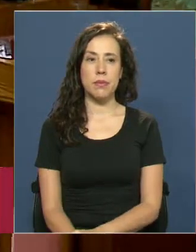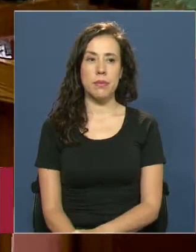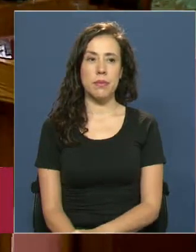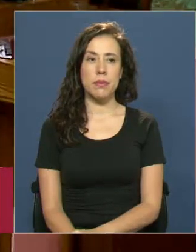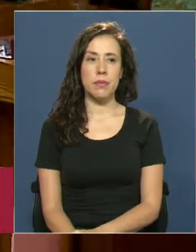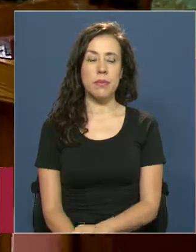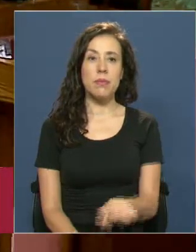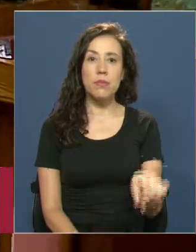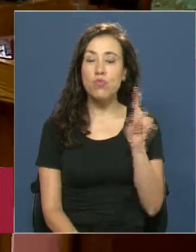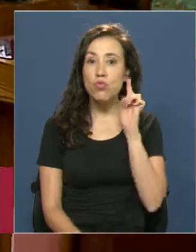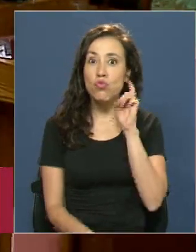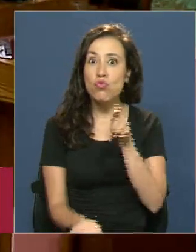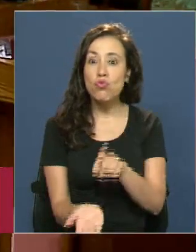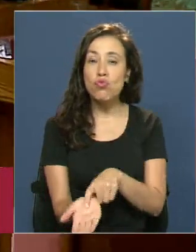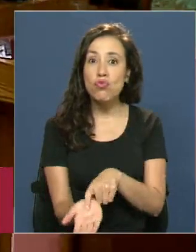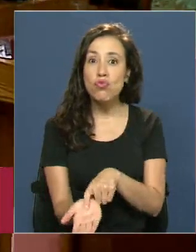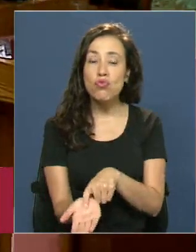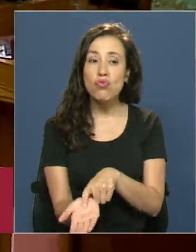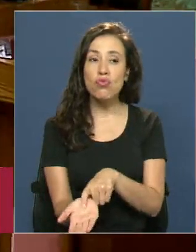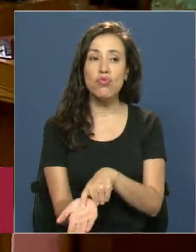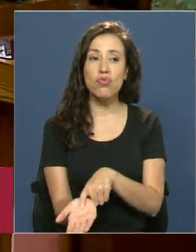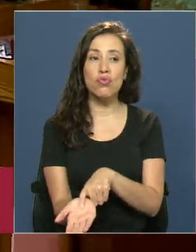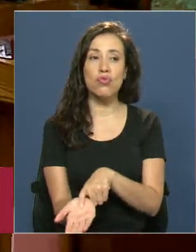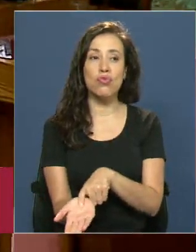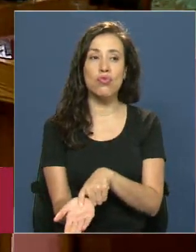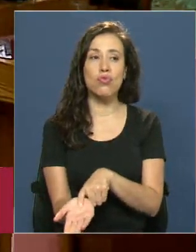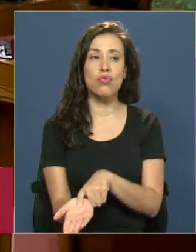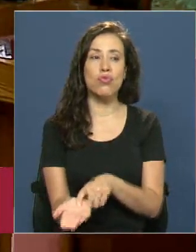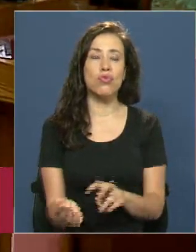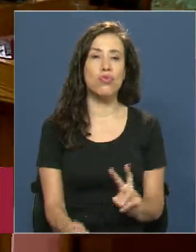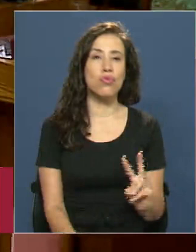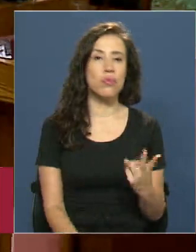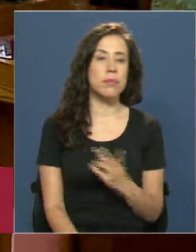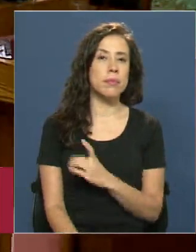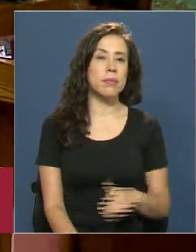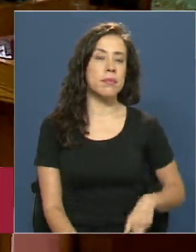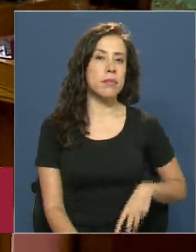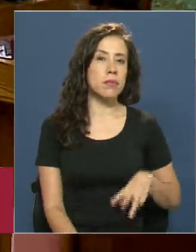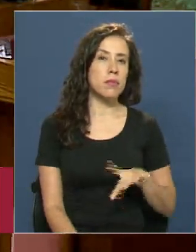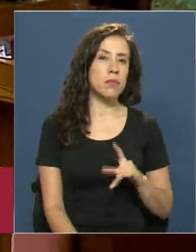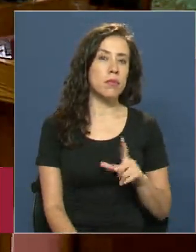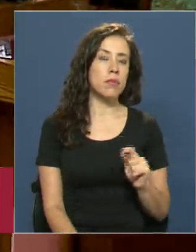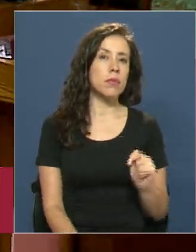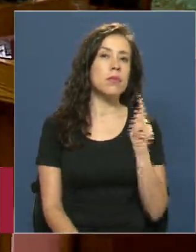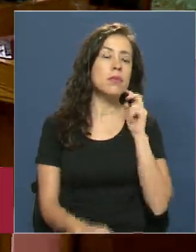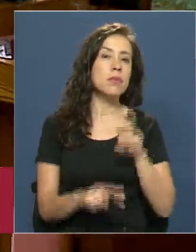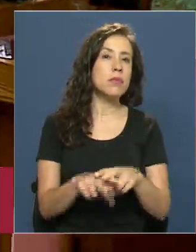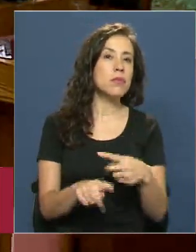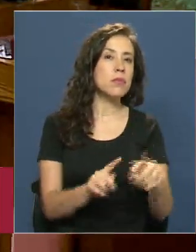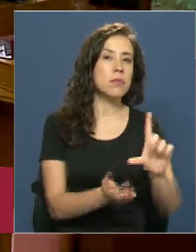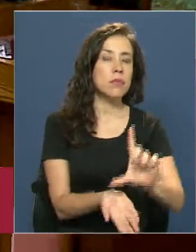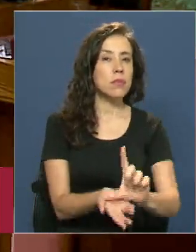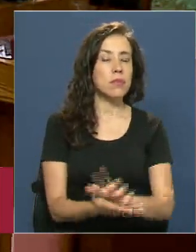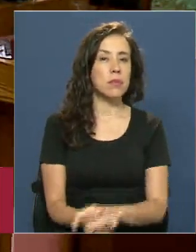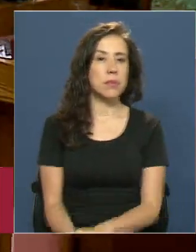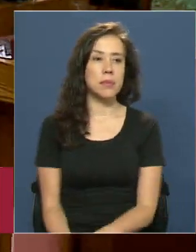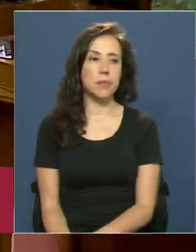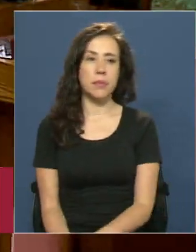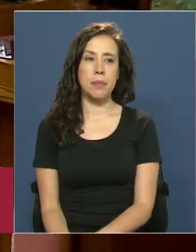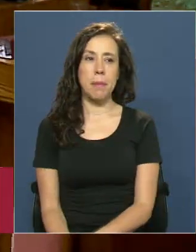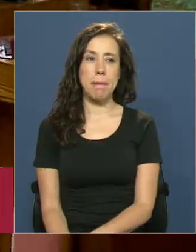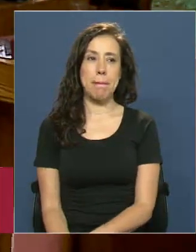Estamos votando. Ya, listo. Ah, que cambien al diputado Mulé. Está cambiado pupitre. Ah, sí, voy a suspender.